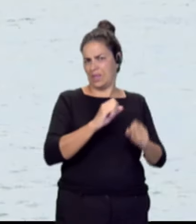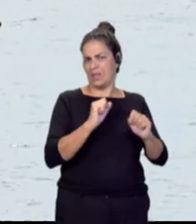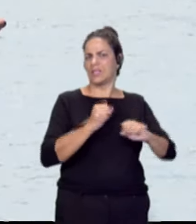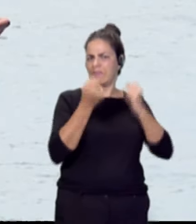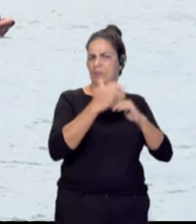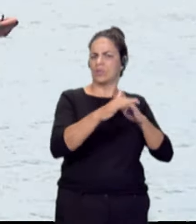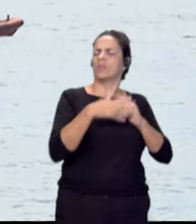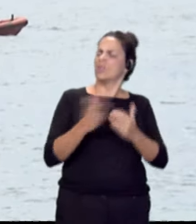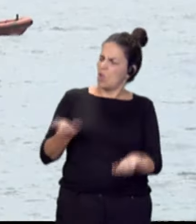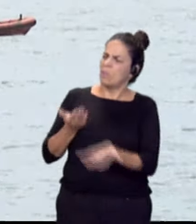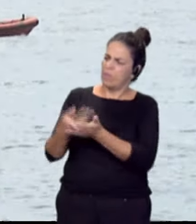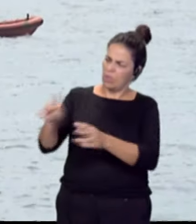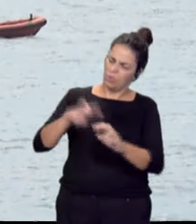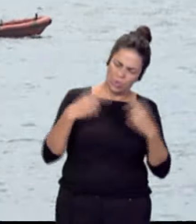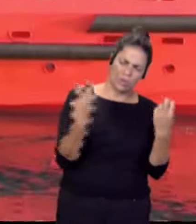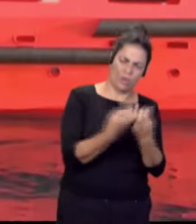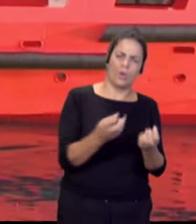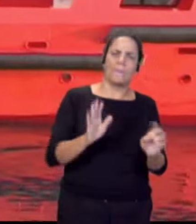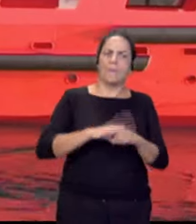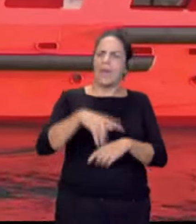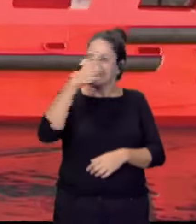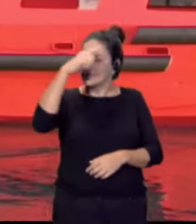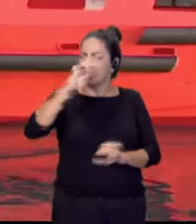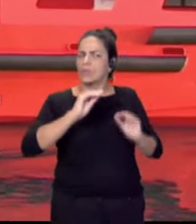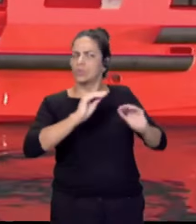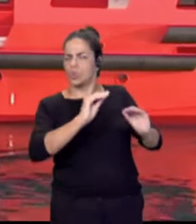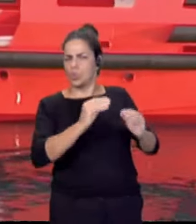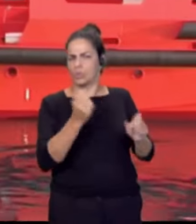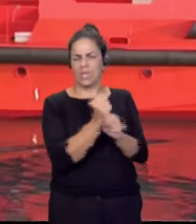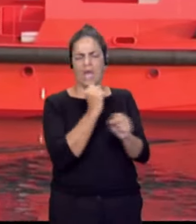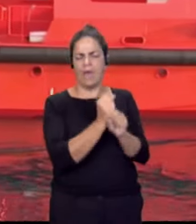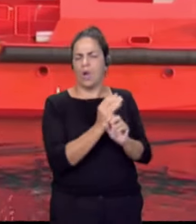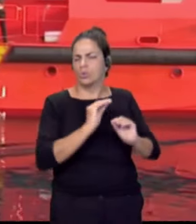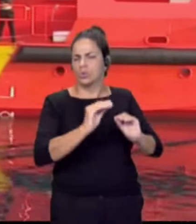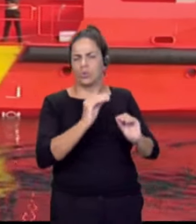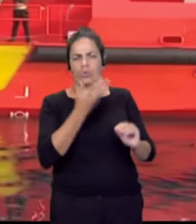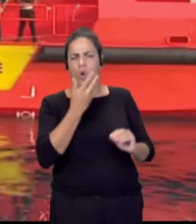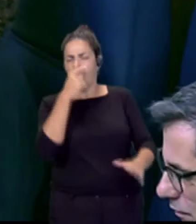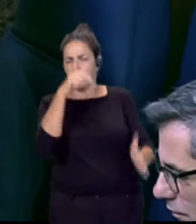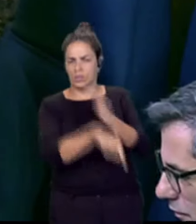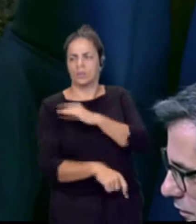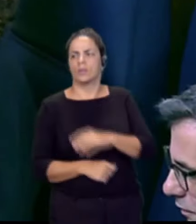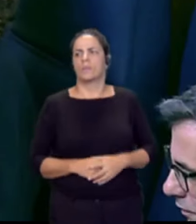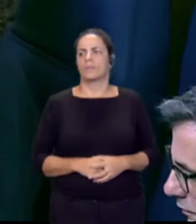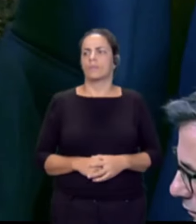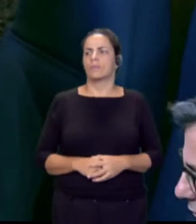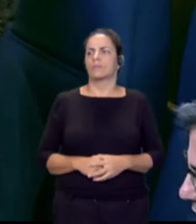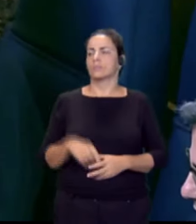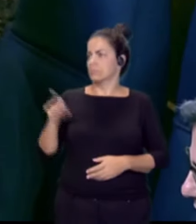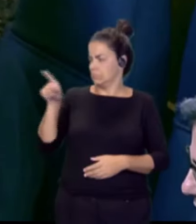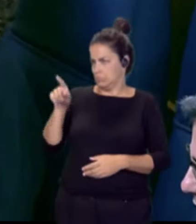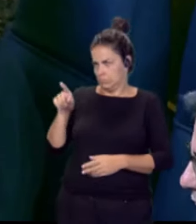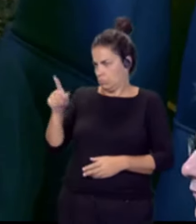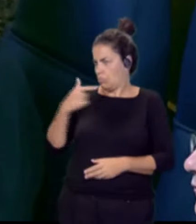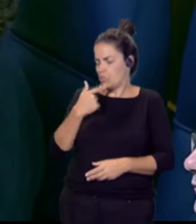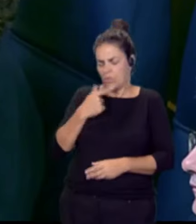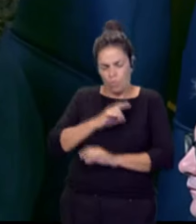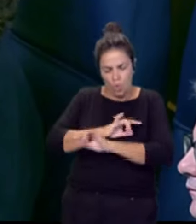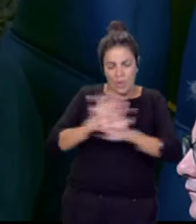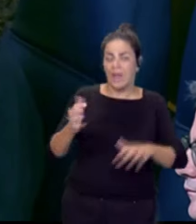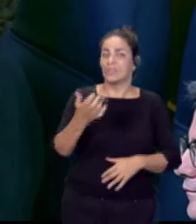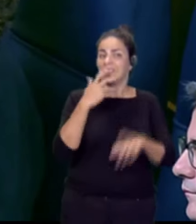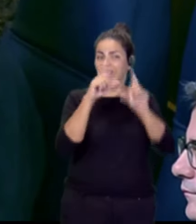se siente con ellos. Le pido que conozca de cerca la enorme labor que están haciendo. No tenga ninguna duda de que sin salvamento marítimo